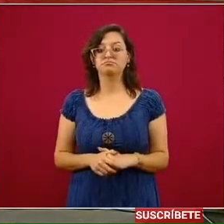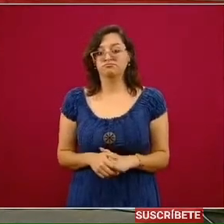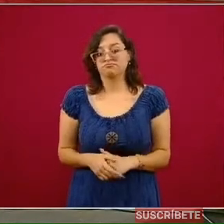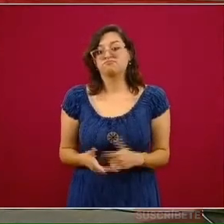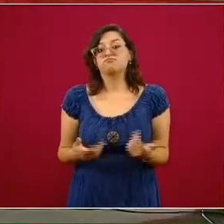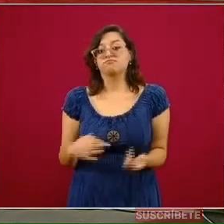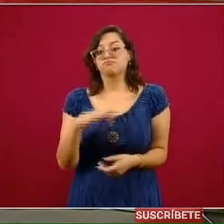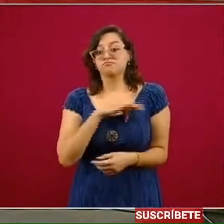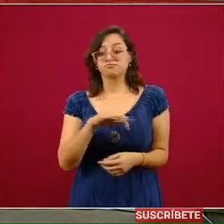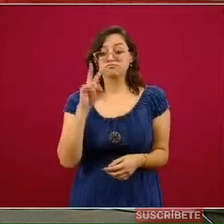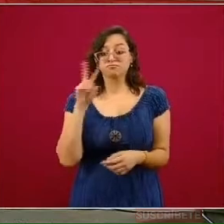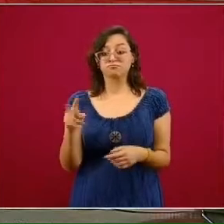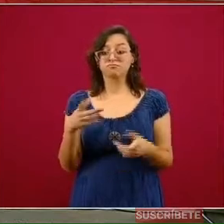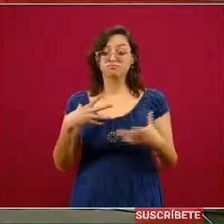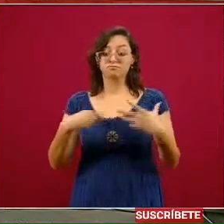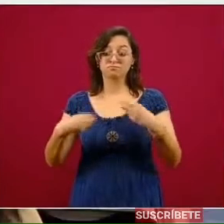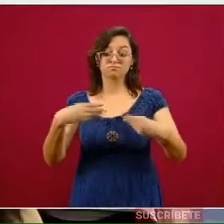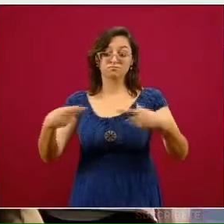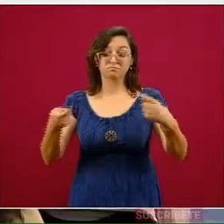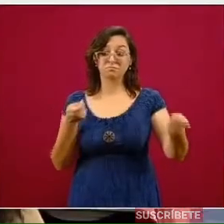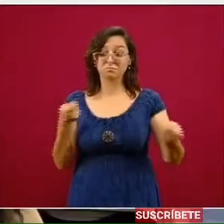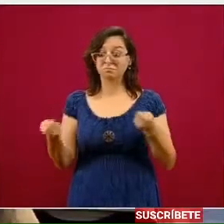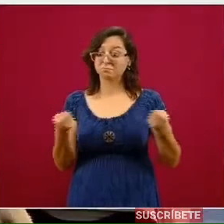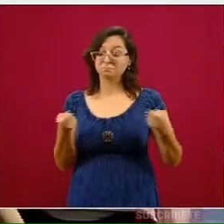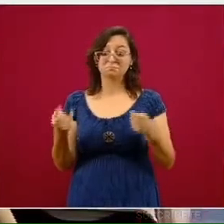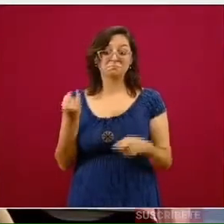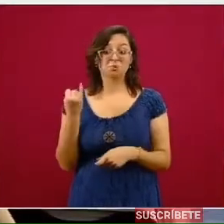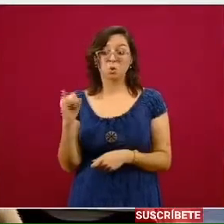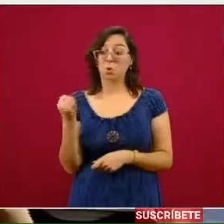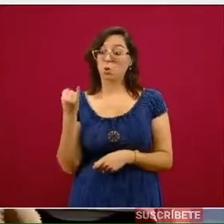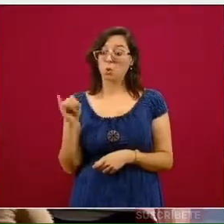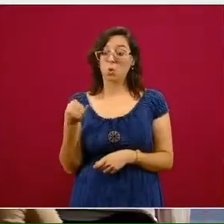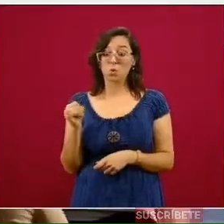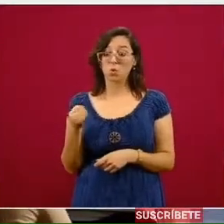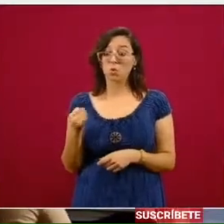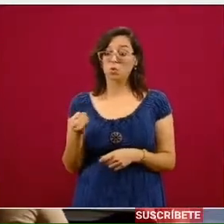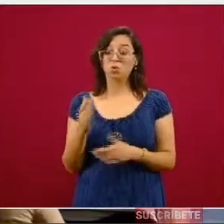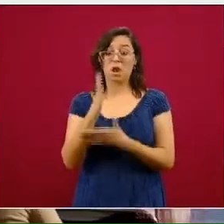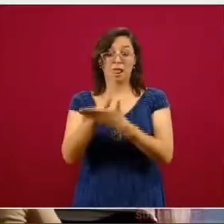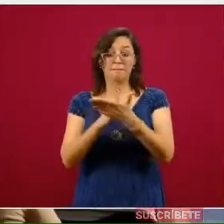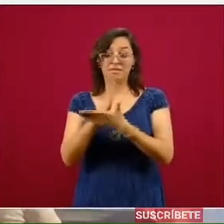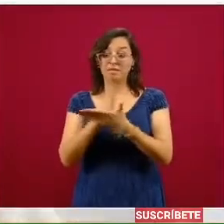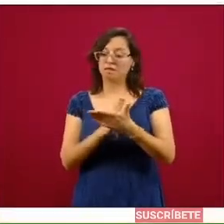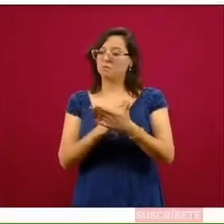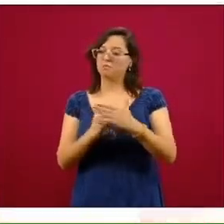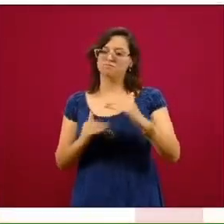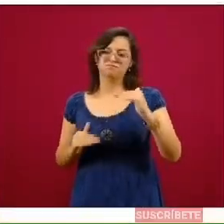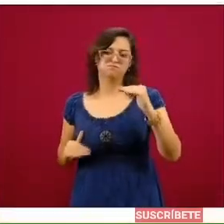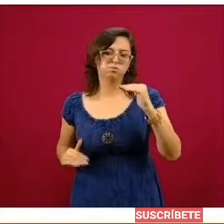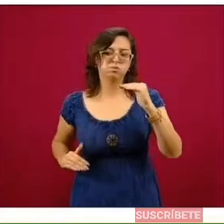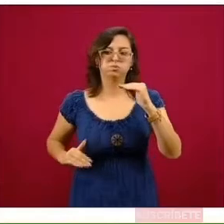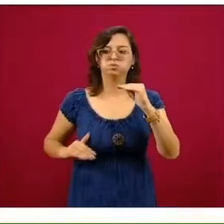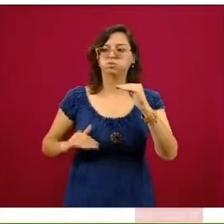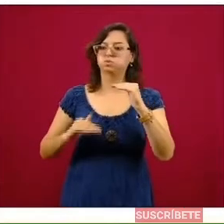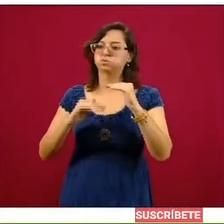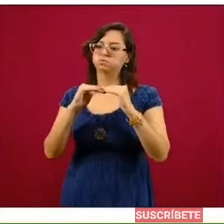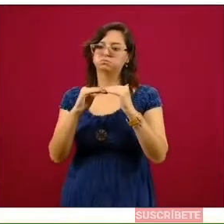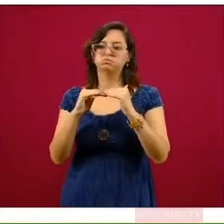está el básico de reproducción. Vean ustedes cómo prácticamente todo el mes de junio y sobre todo a la mitad del mes, un